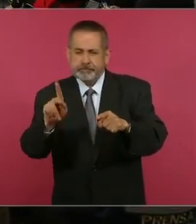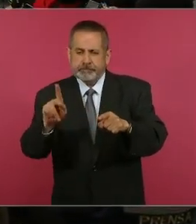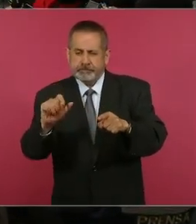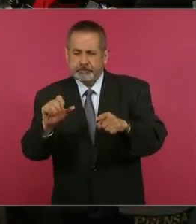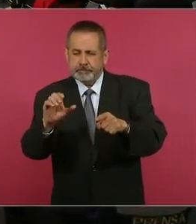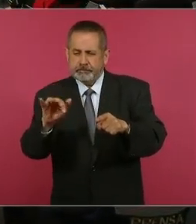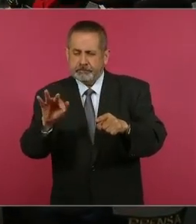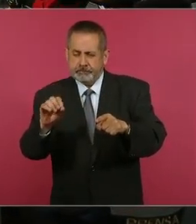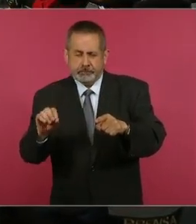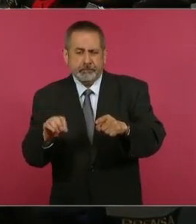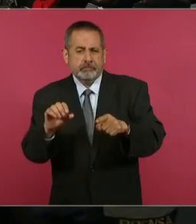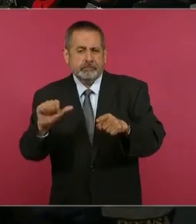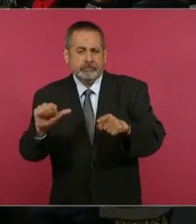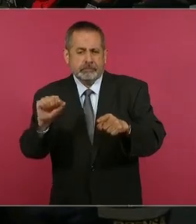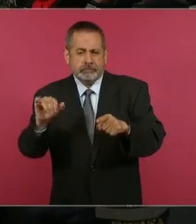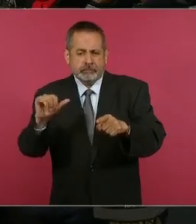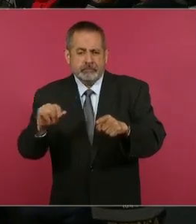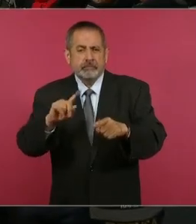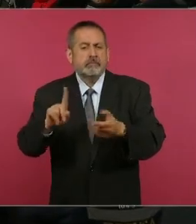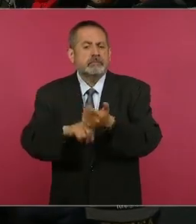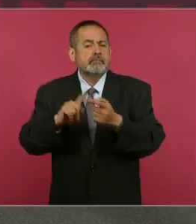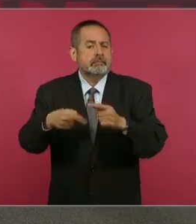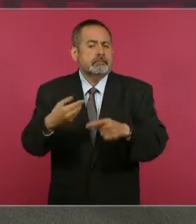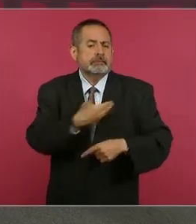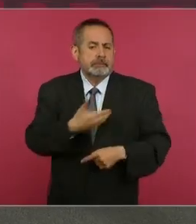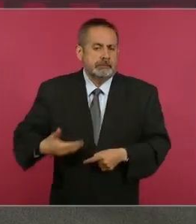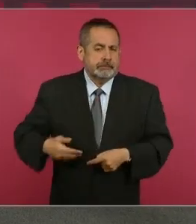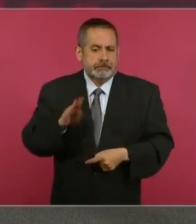Asia el presidente Biden,